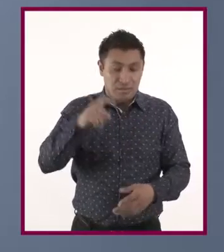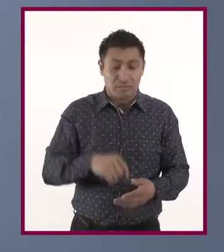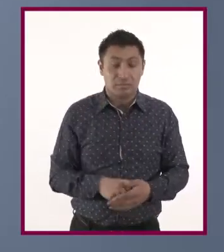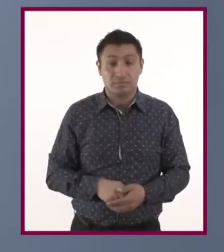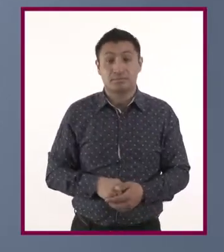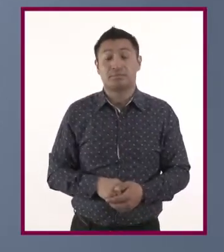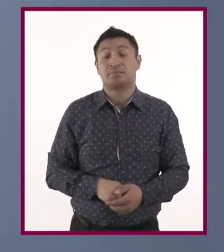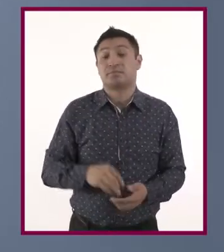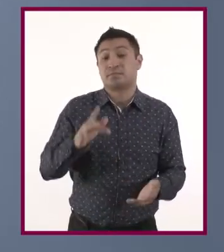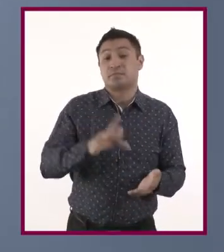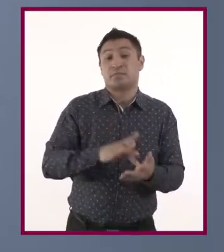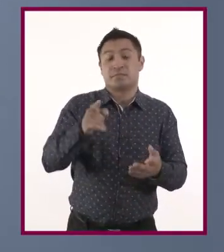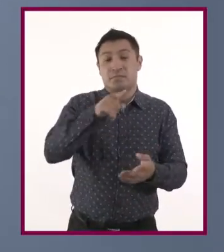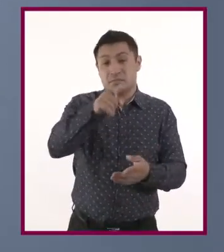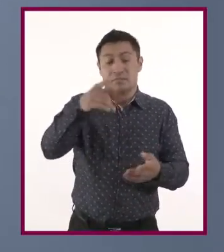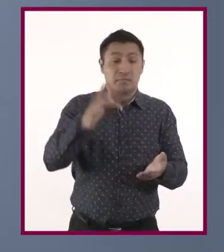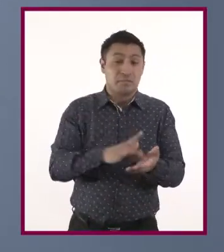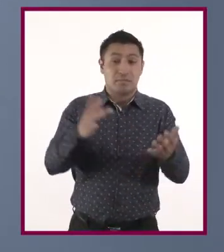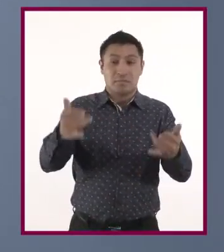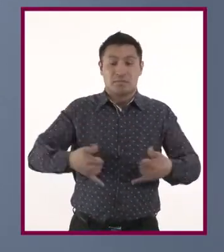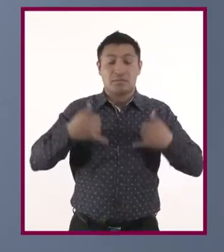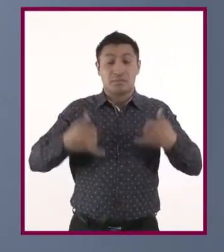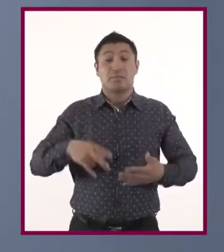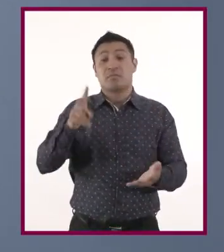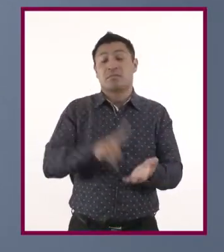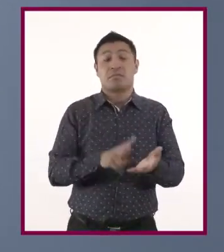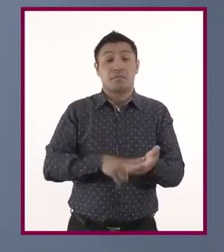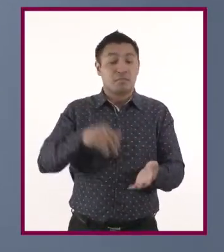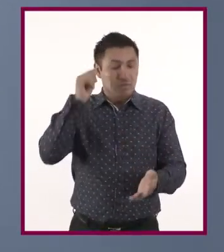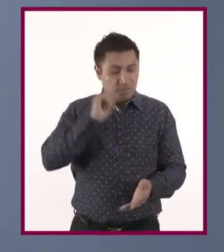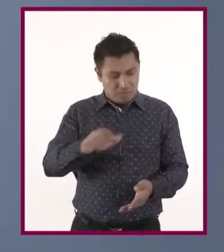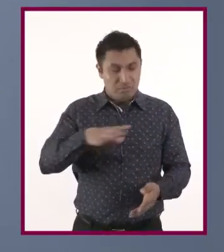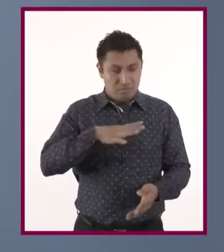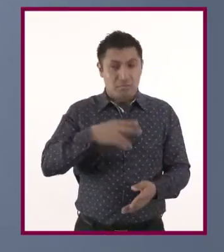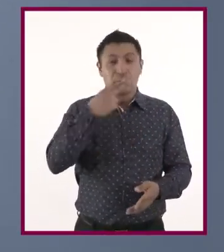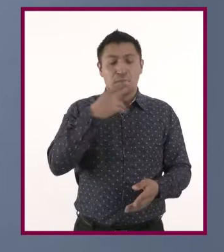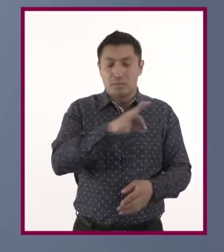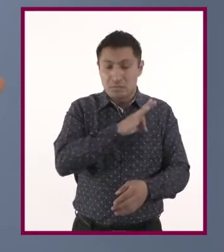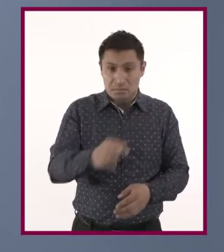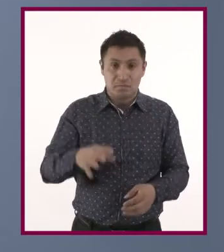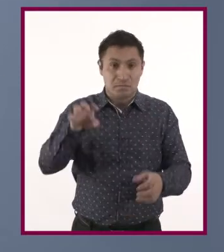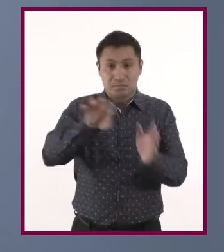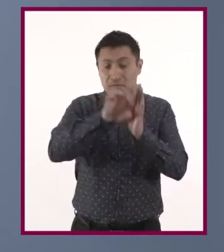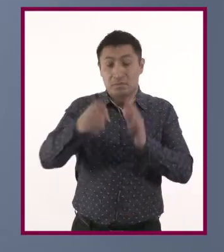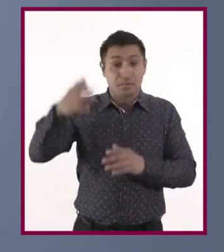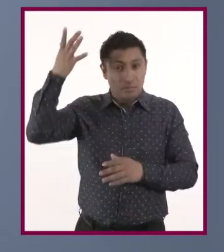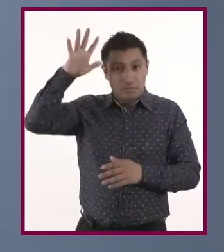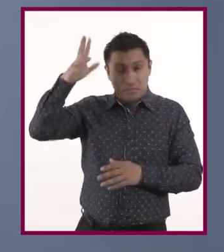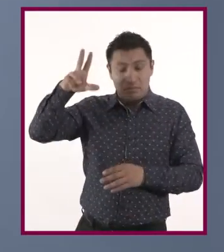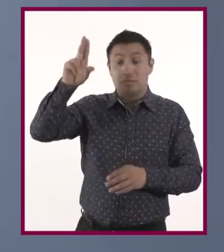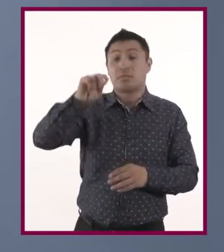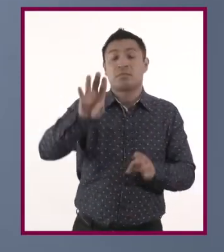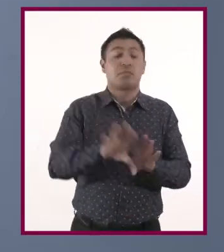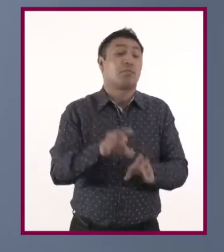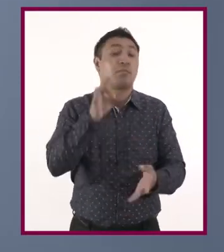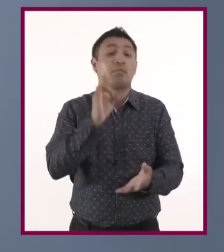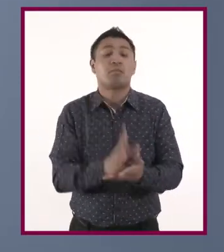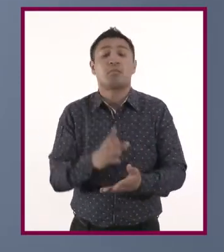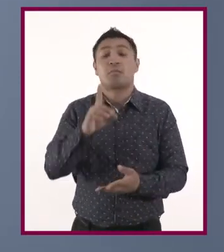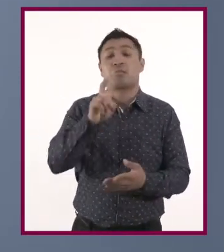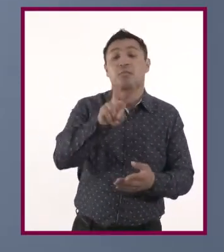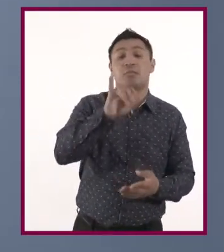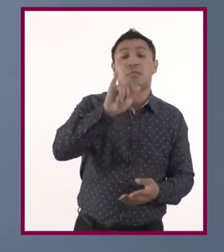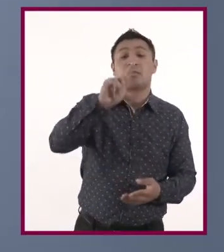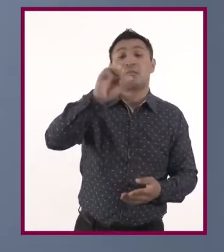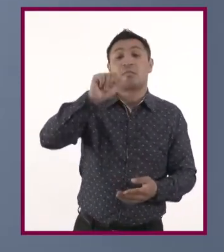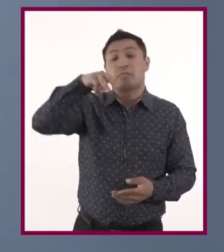a ti, Shadani, y a ustedes jóvenes. Valoremos lo que siempre está ahí y nos puede ser de utilidad, como es el sol, que no solo nos ofrece vitamina D,